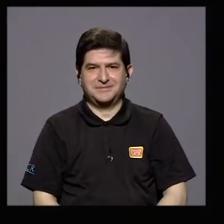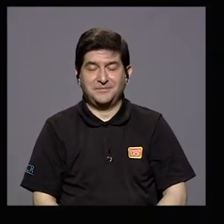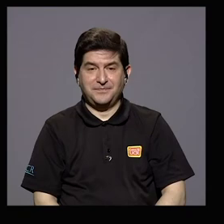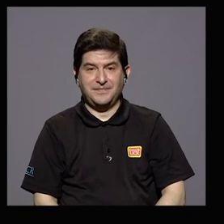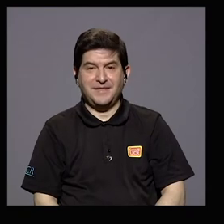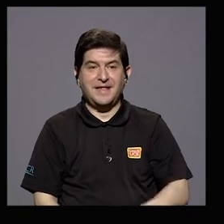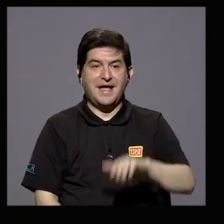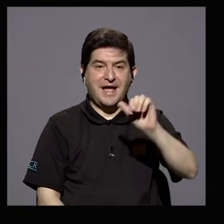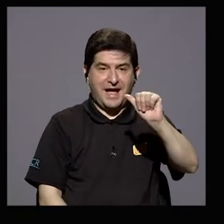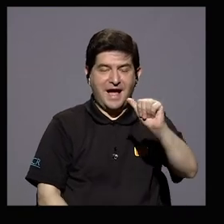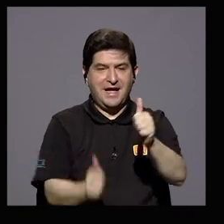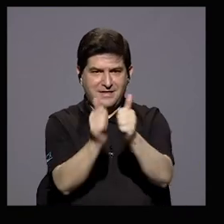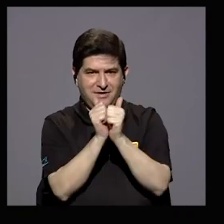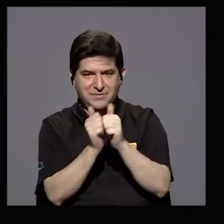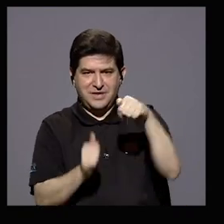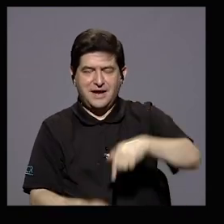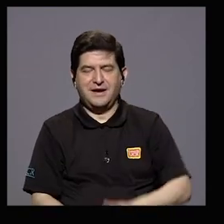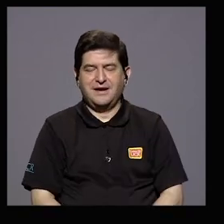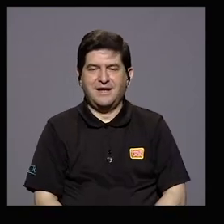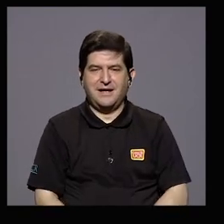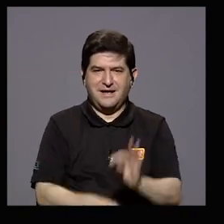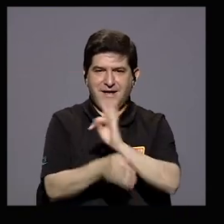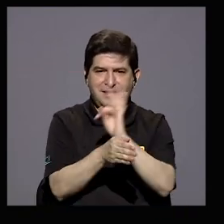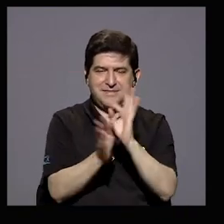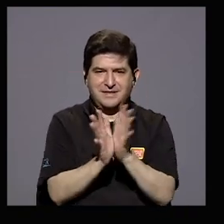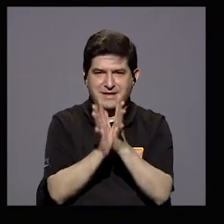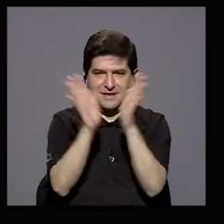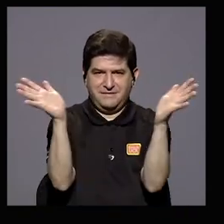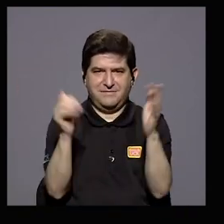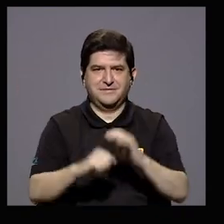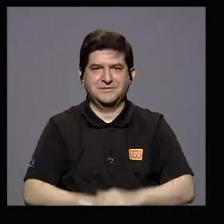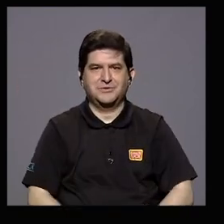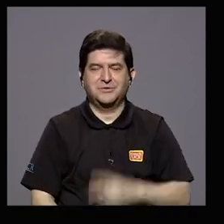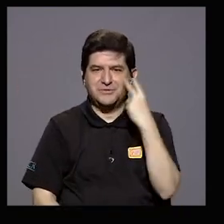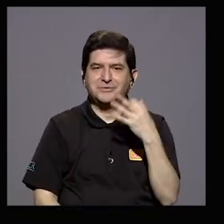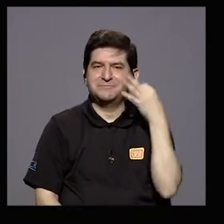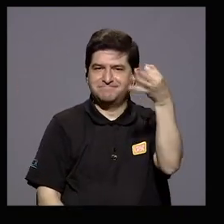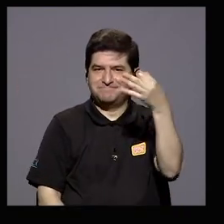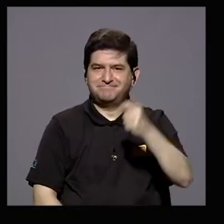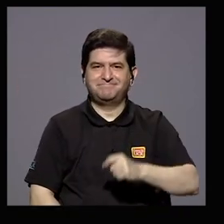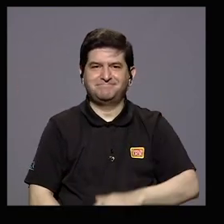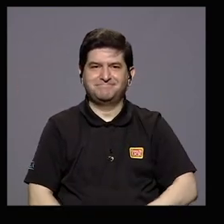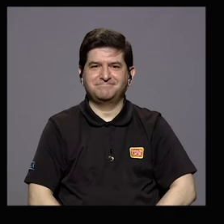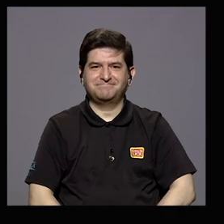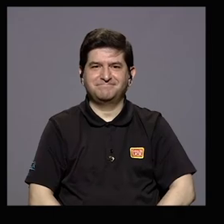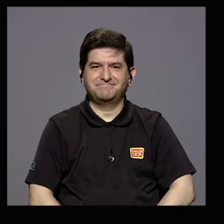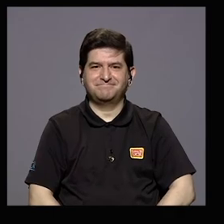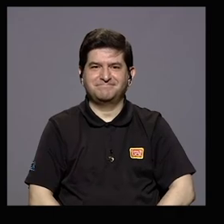Hemos estado con doña Aida haciendo acá televisión pública para ustedes. Hasta luego.